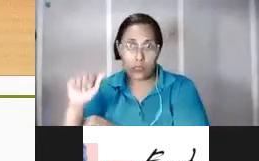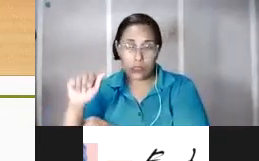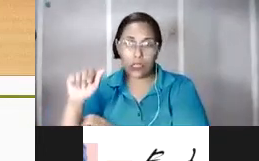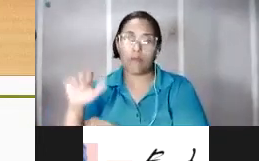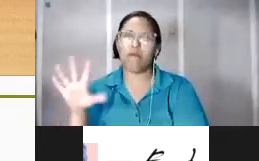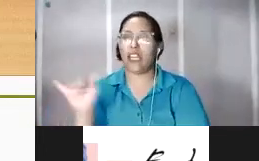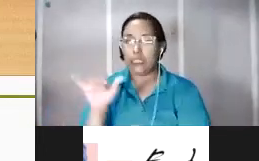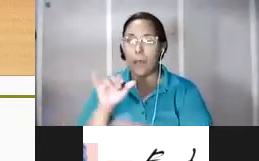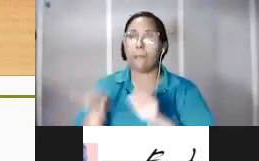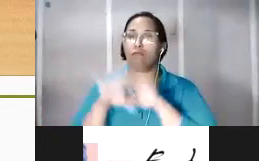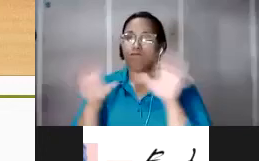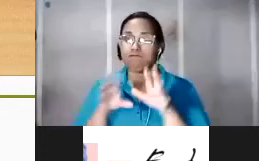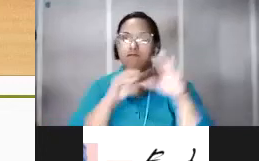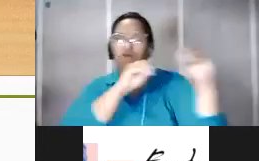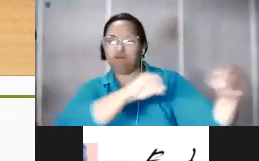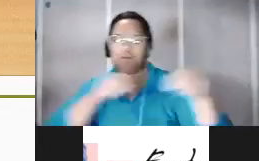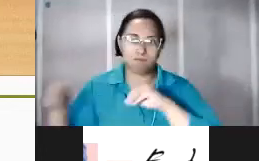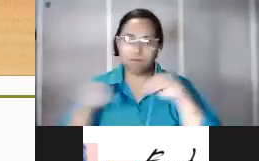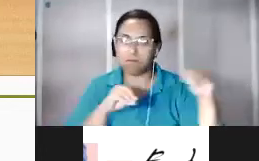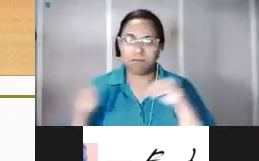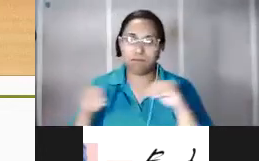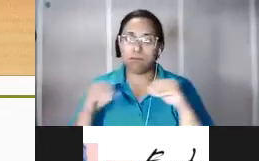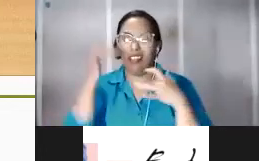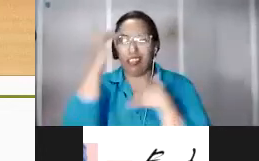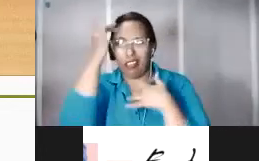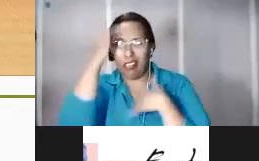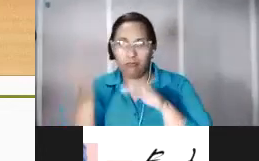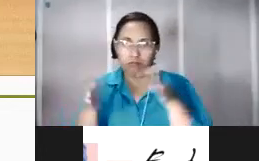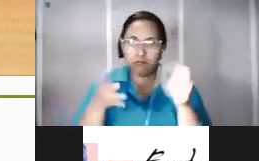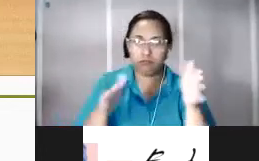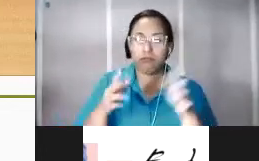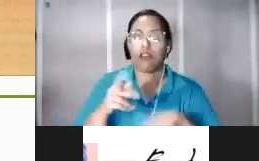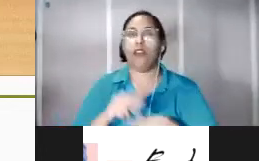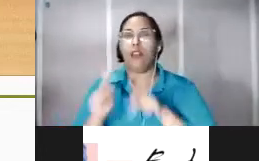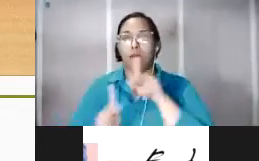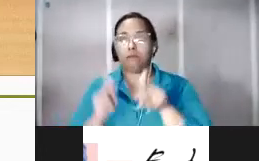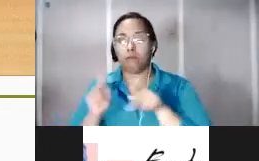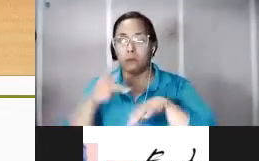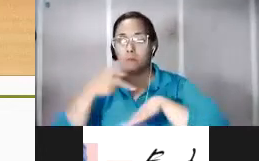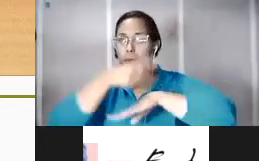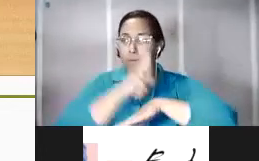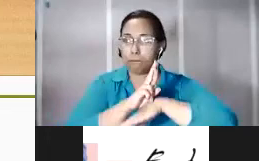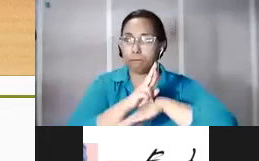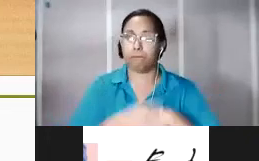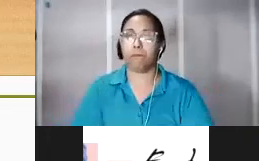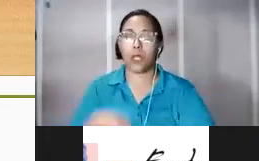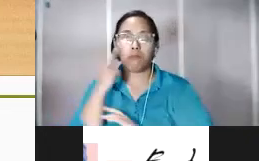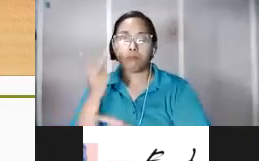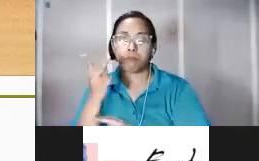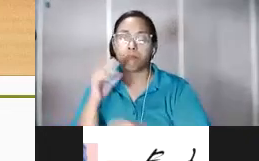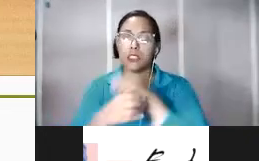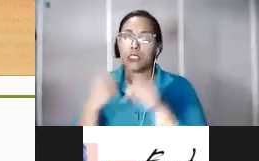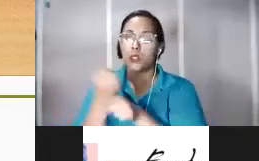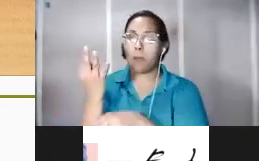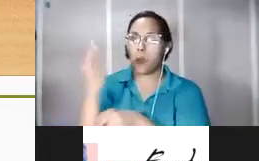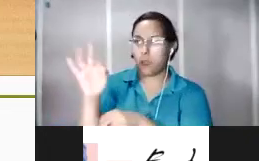también hizo estragos en la población. Como vemos, la década de 1910 fue